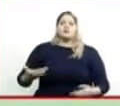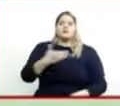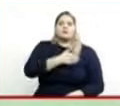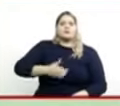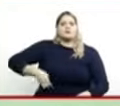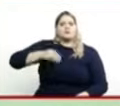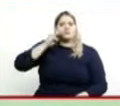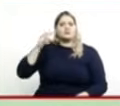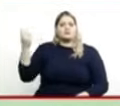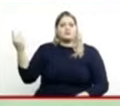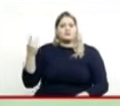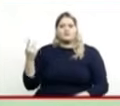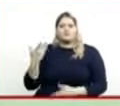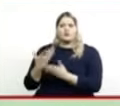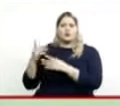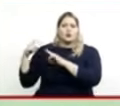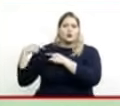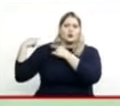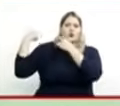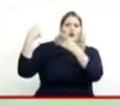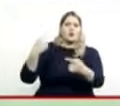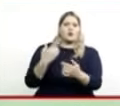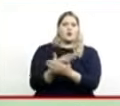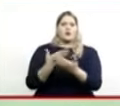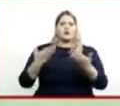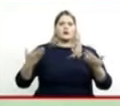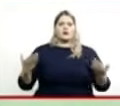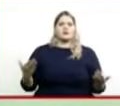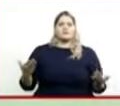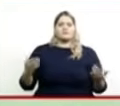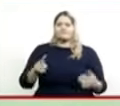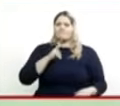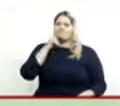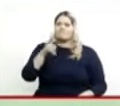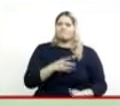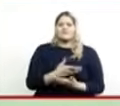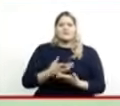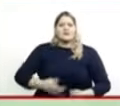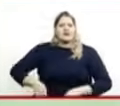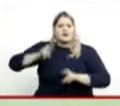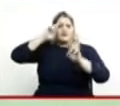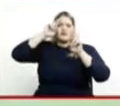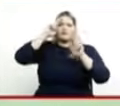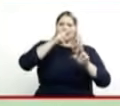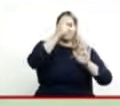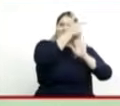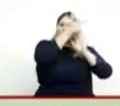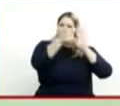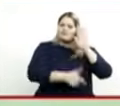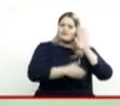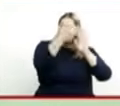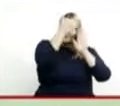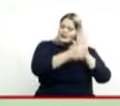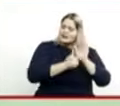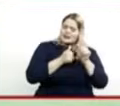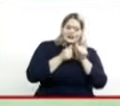en resistencia, hemos sido coherentes, respetuosos de la Constitución y de las